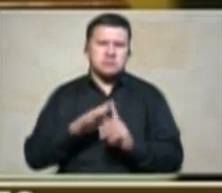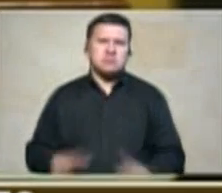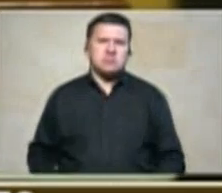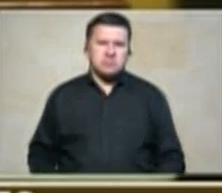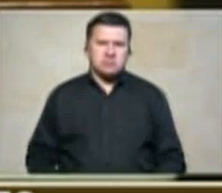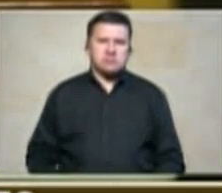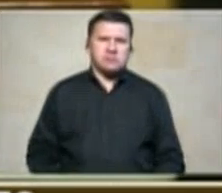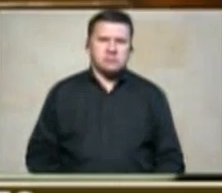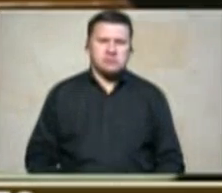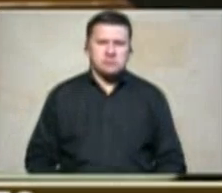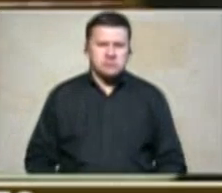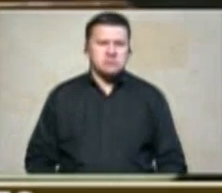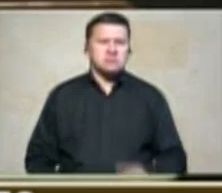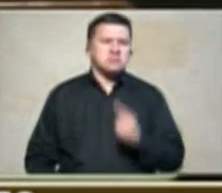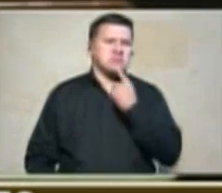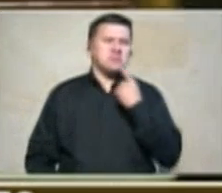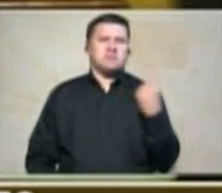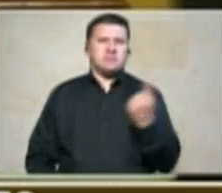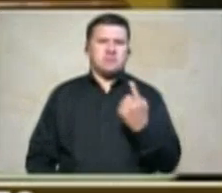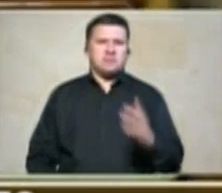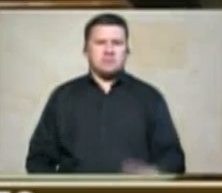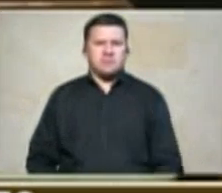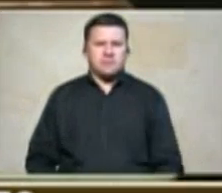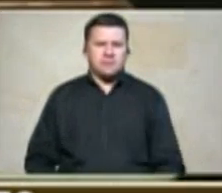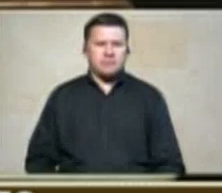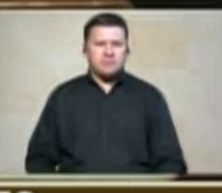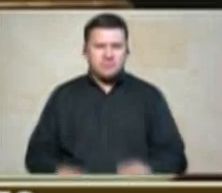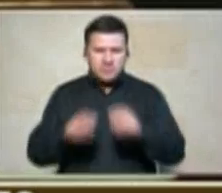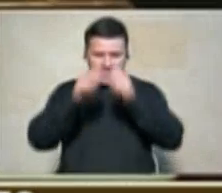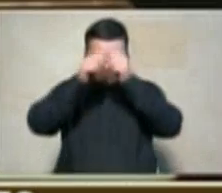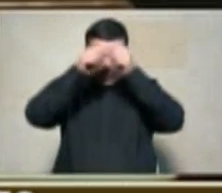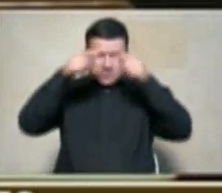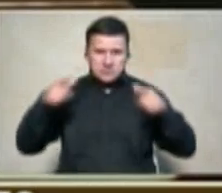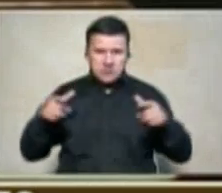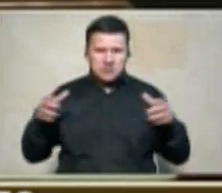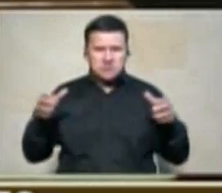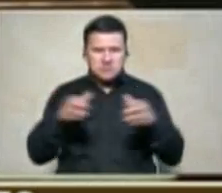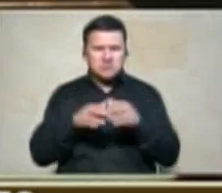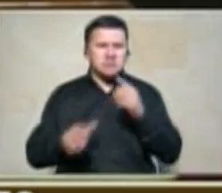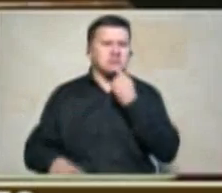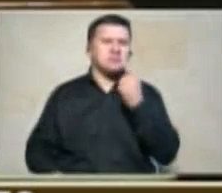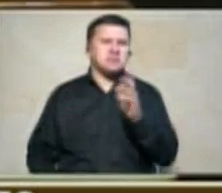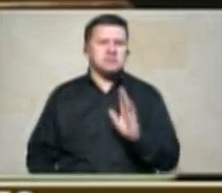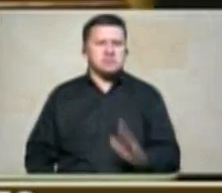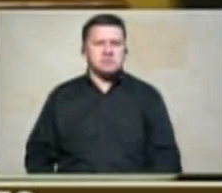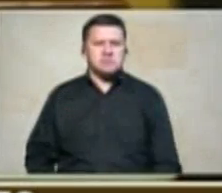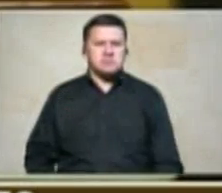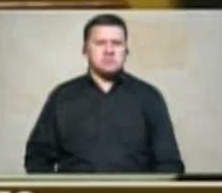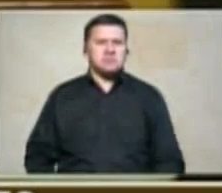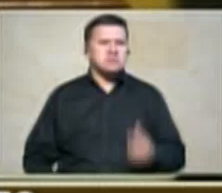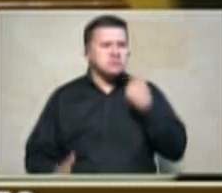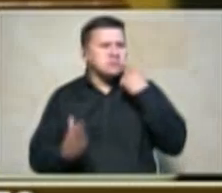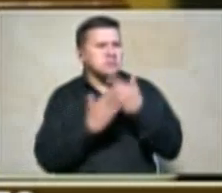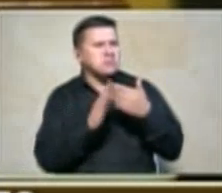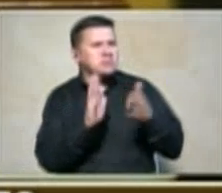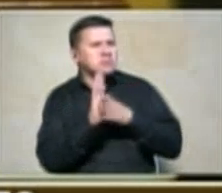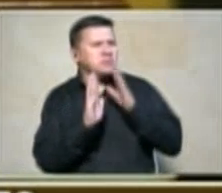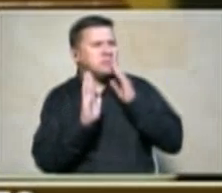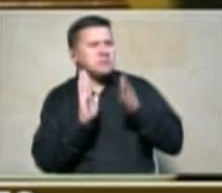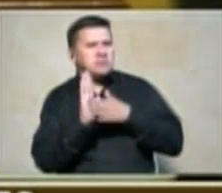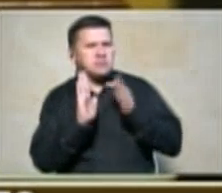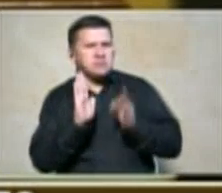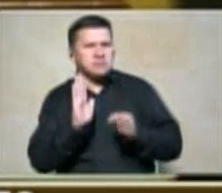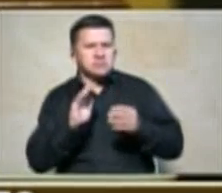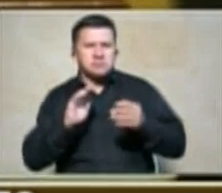que la carga de la prueba aquí la tiene el demandado, porque al otro lado está el demandante,